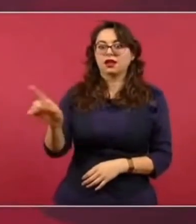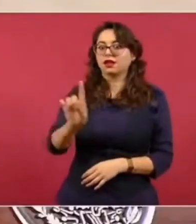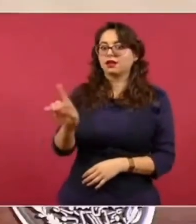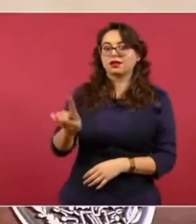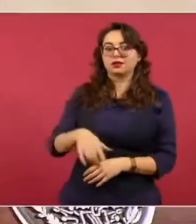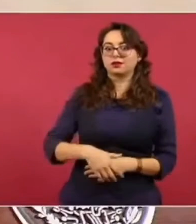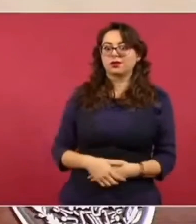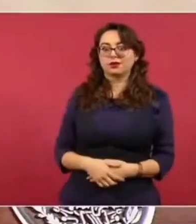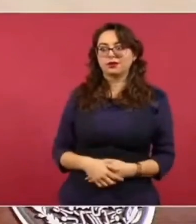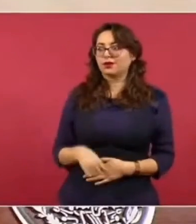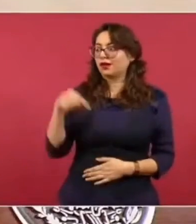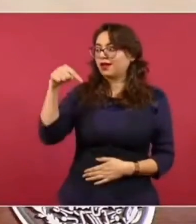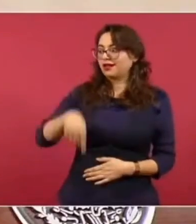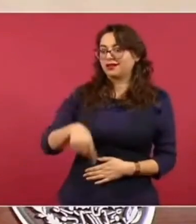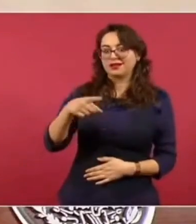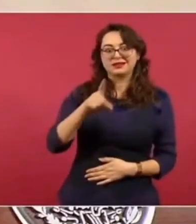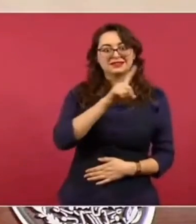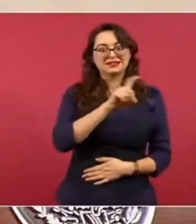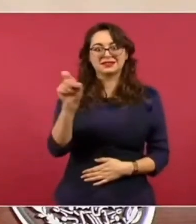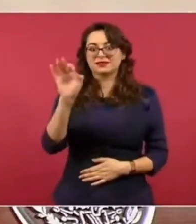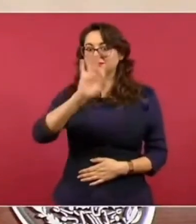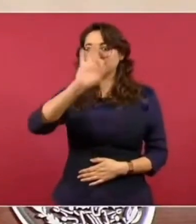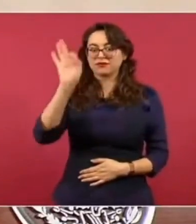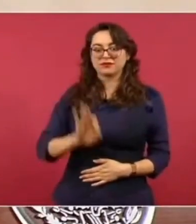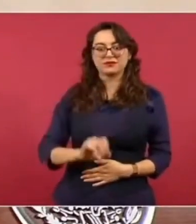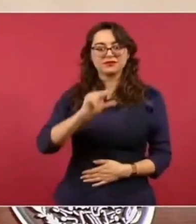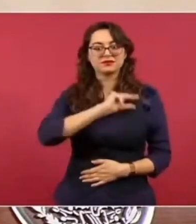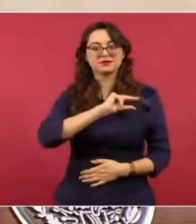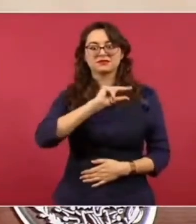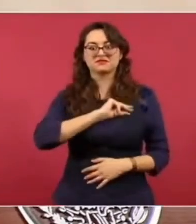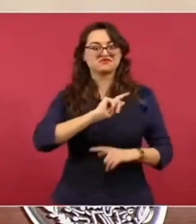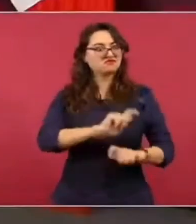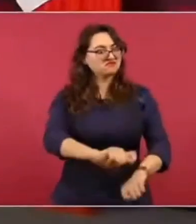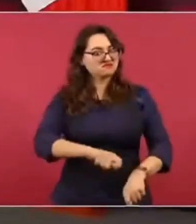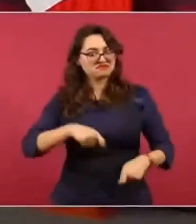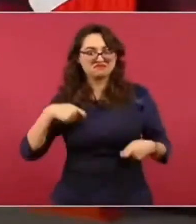Privatización a rajatabla. Si para crear